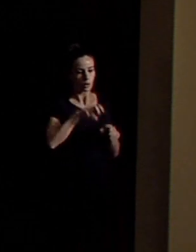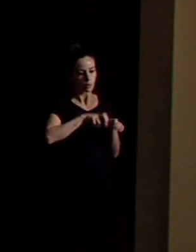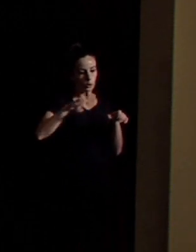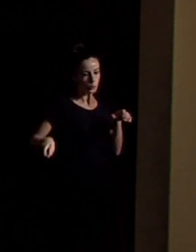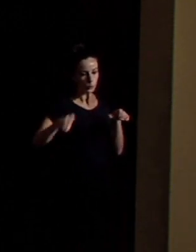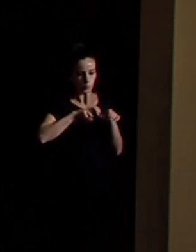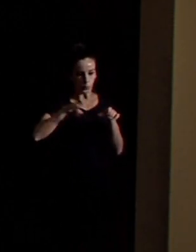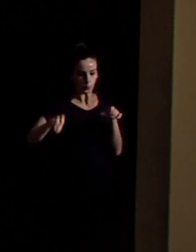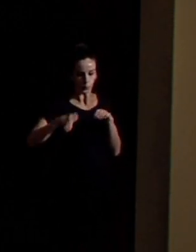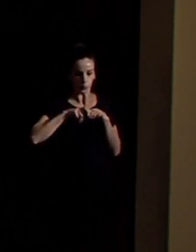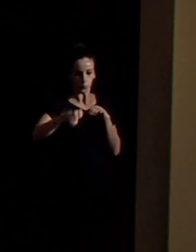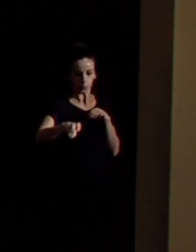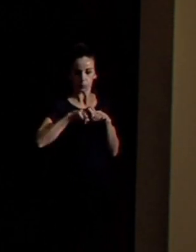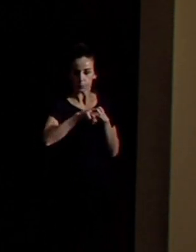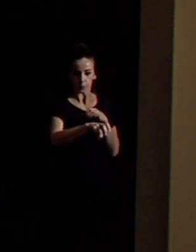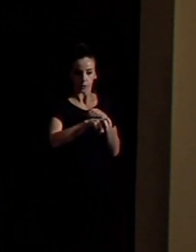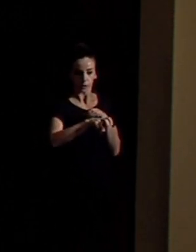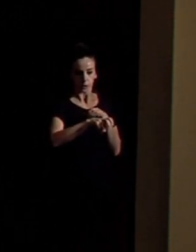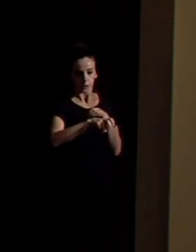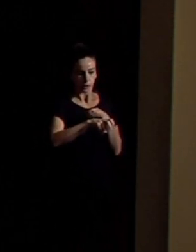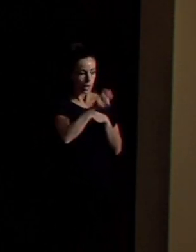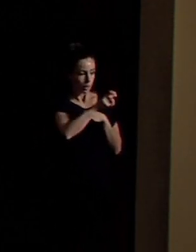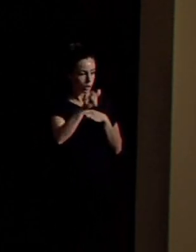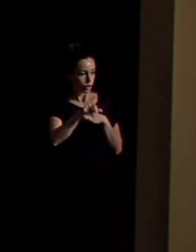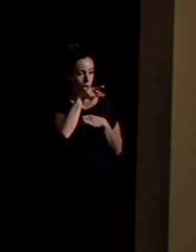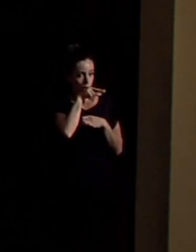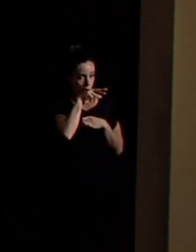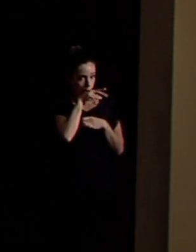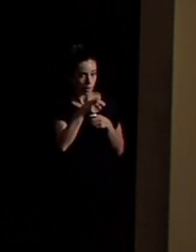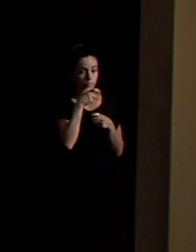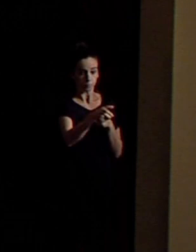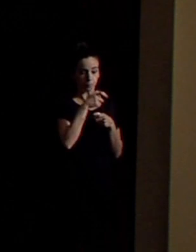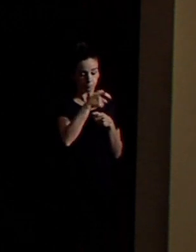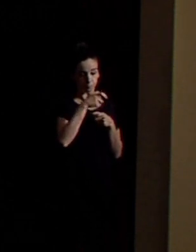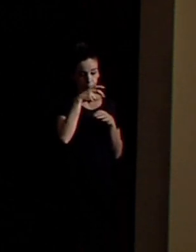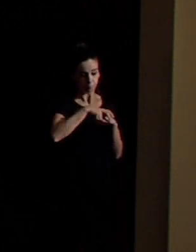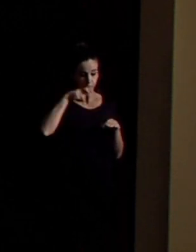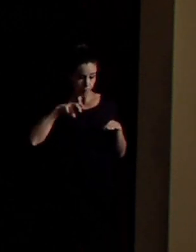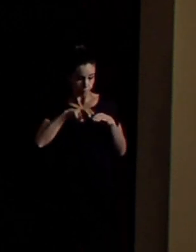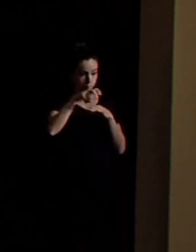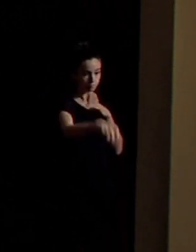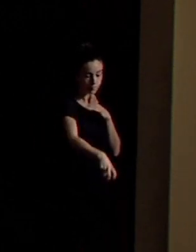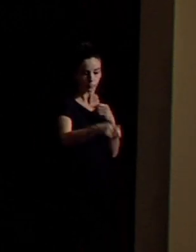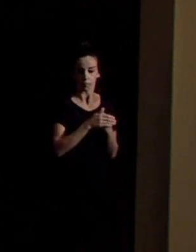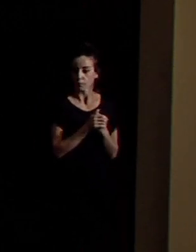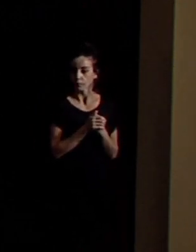y bajando prácticamente los y las ponentes y en este caso,